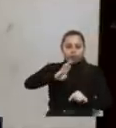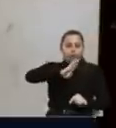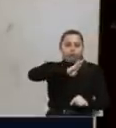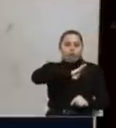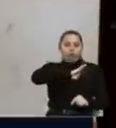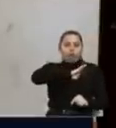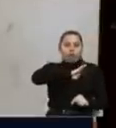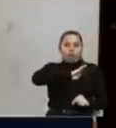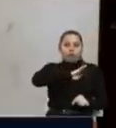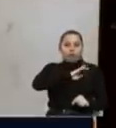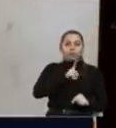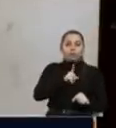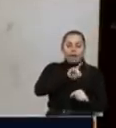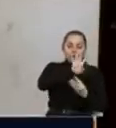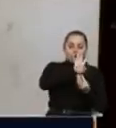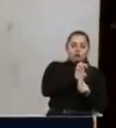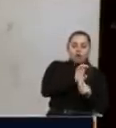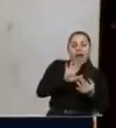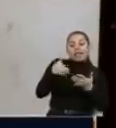y media,